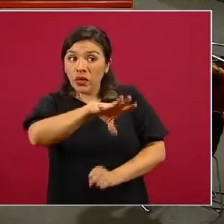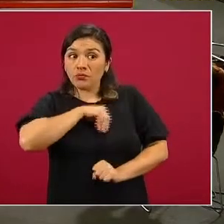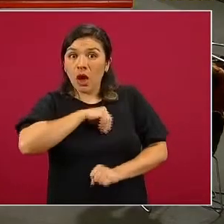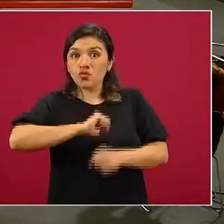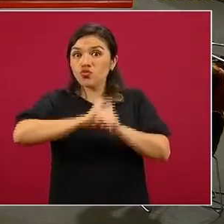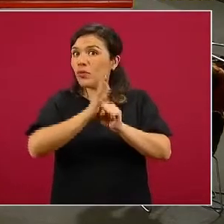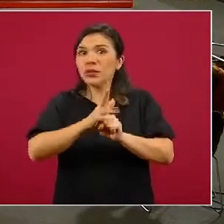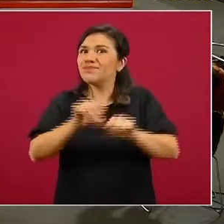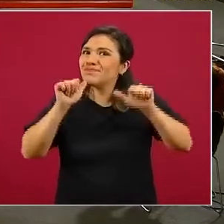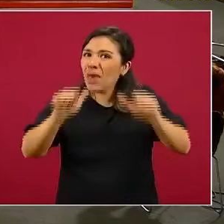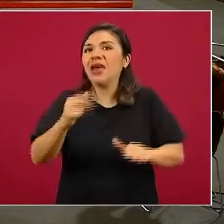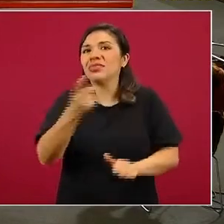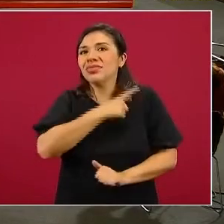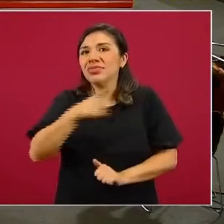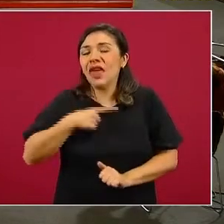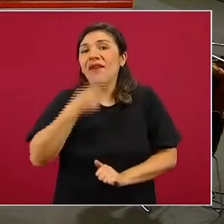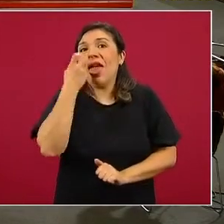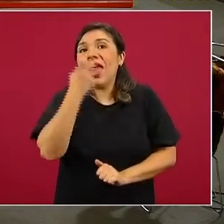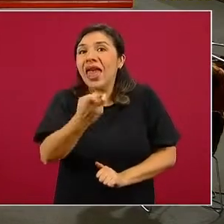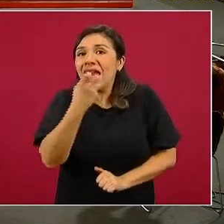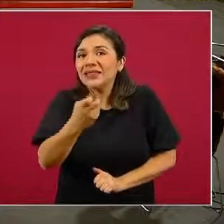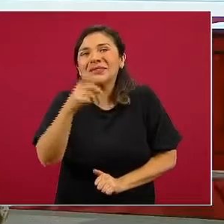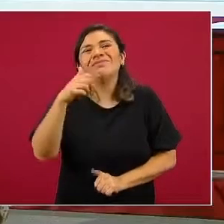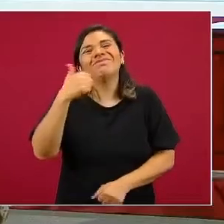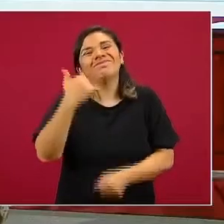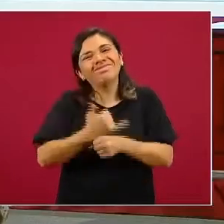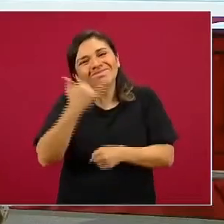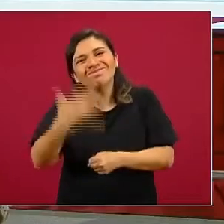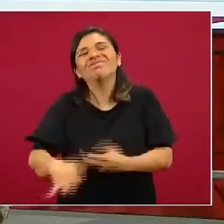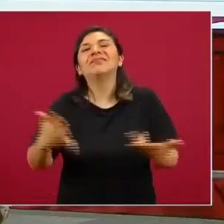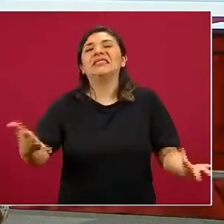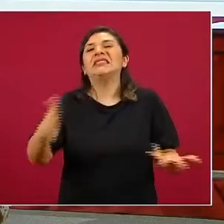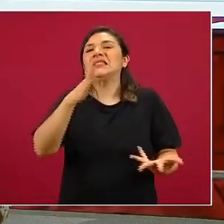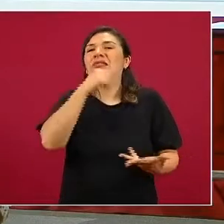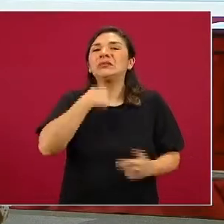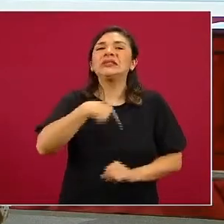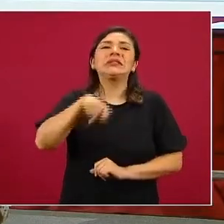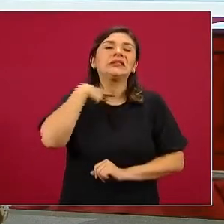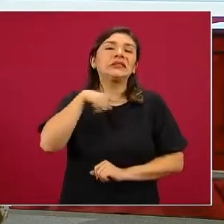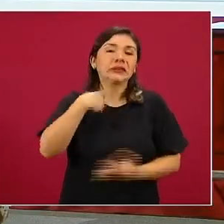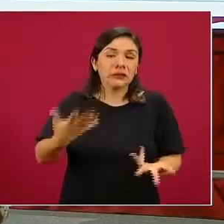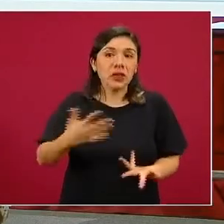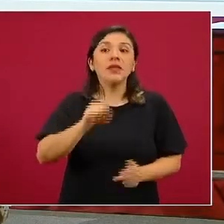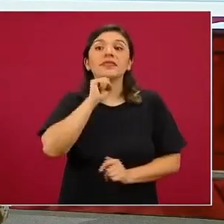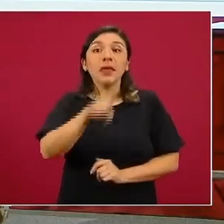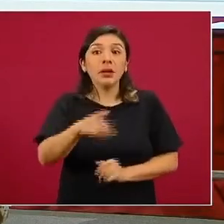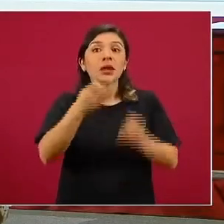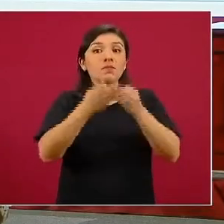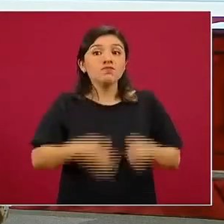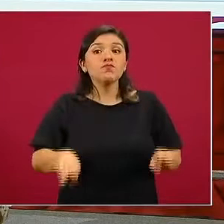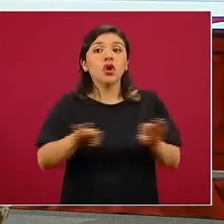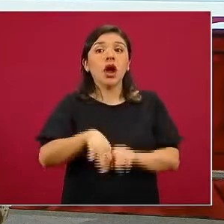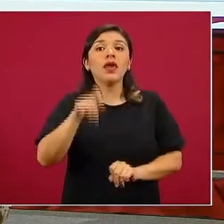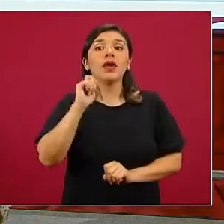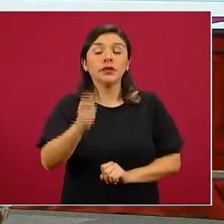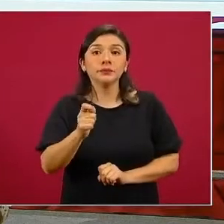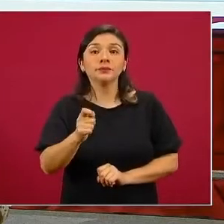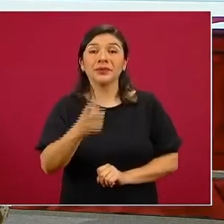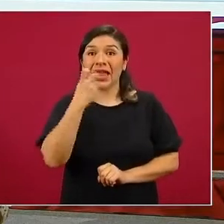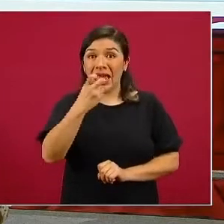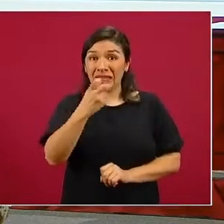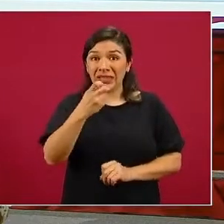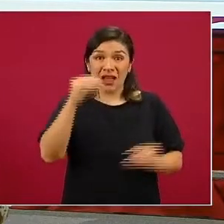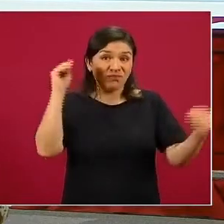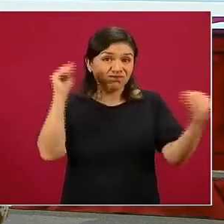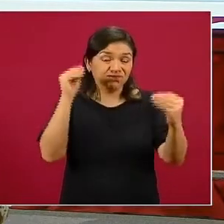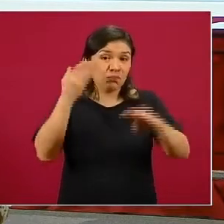la enfermedad por COVID. Y eso es lo que nos ha tenido un poco limitados. También algo muy importante es que además del protocolo